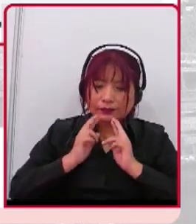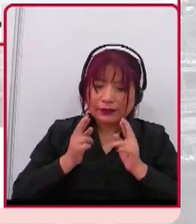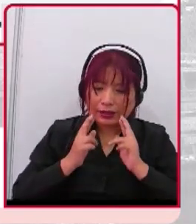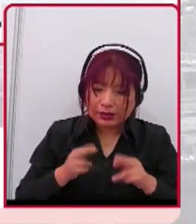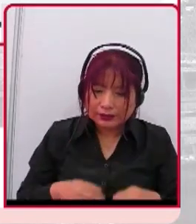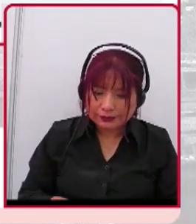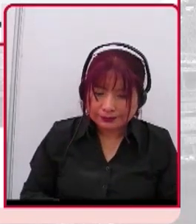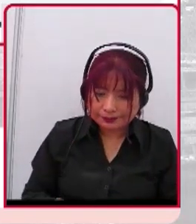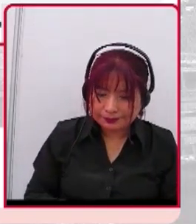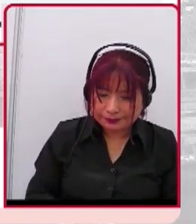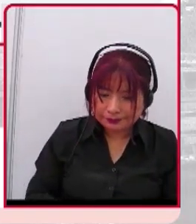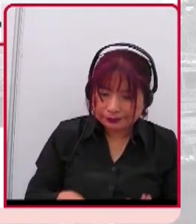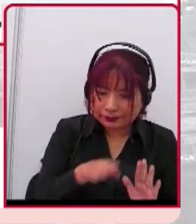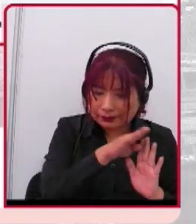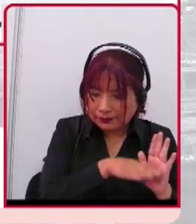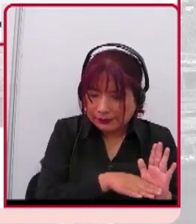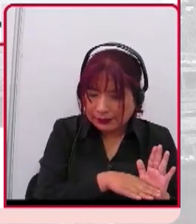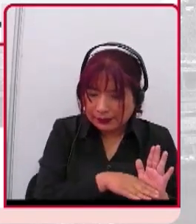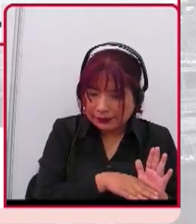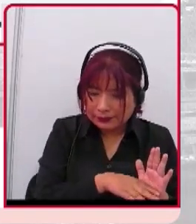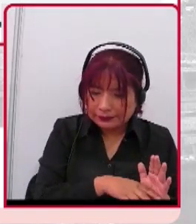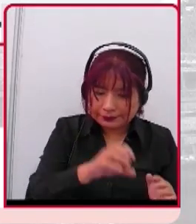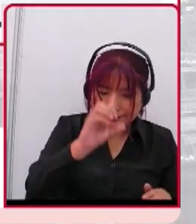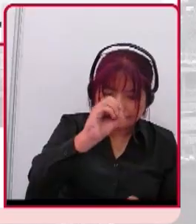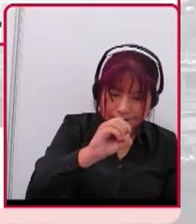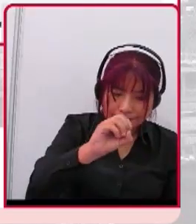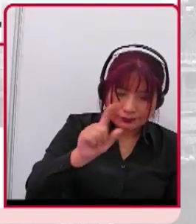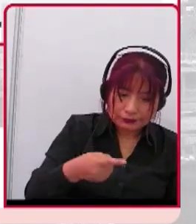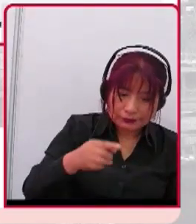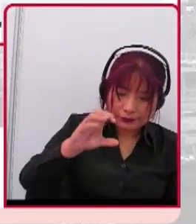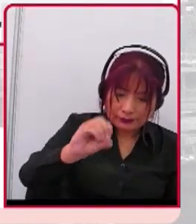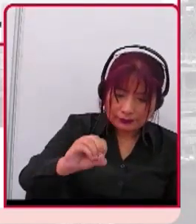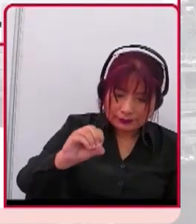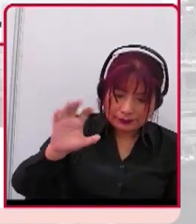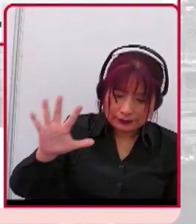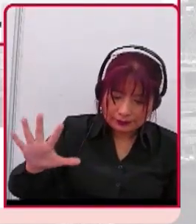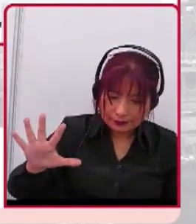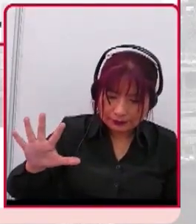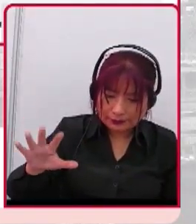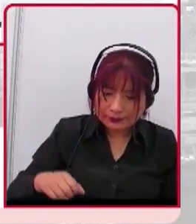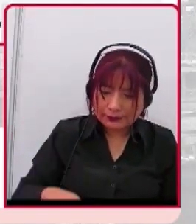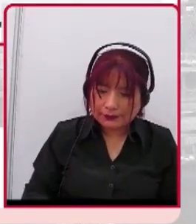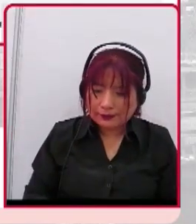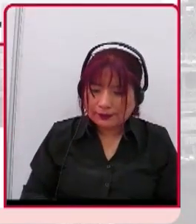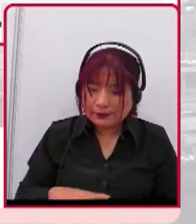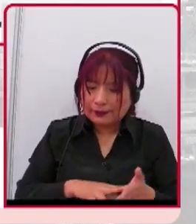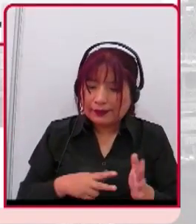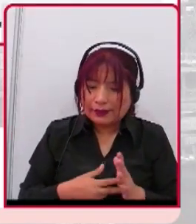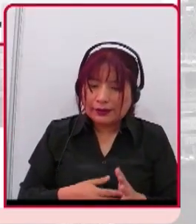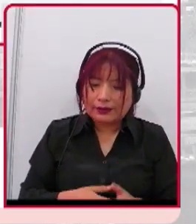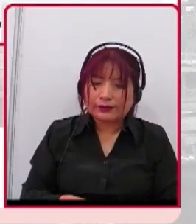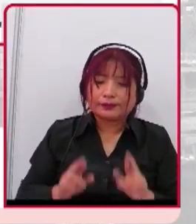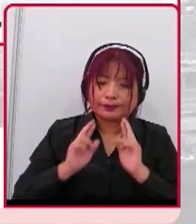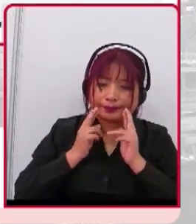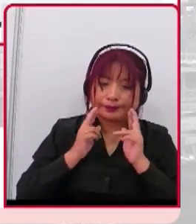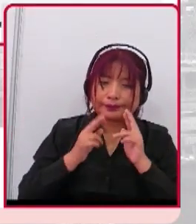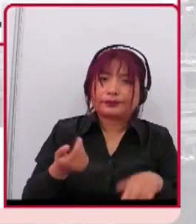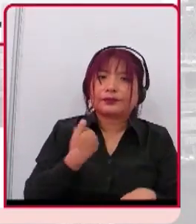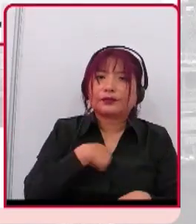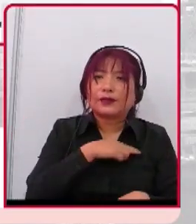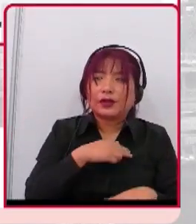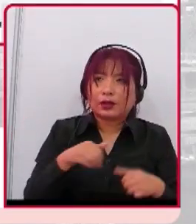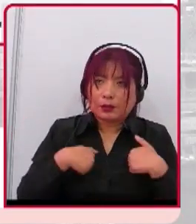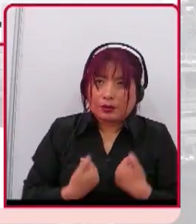bajo, menor a 0.05, ¿sí? Entonces, dentro de la conclusión estadística, lo que